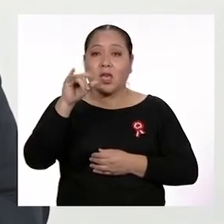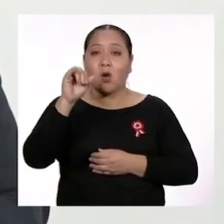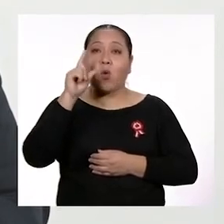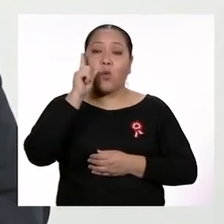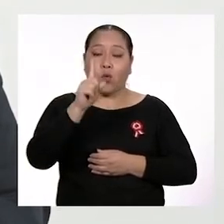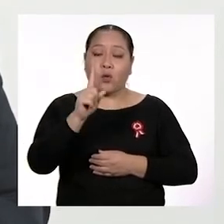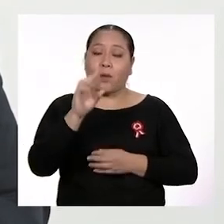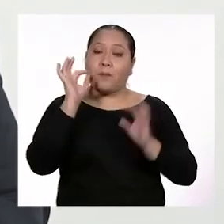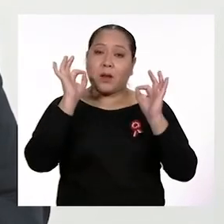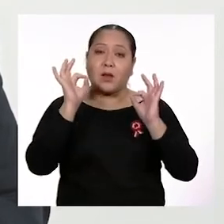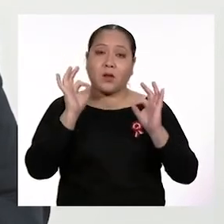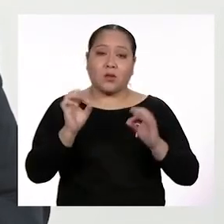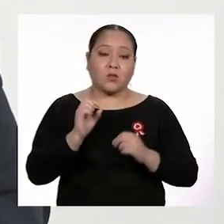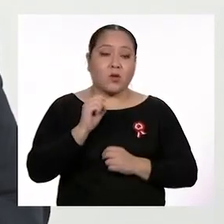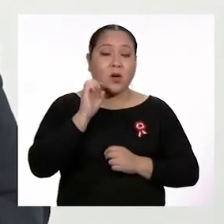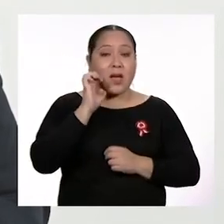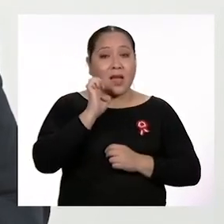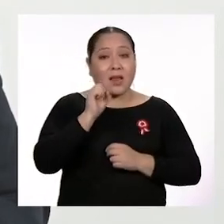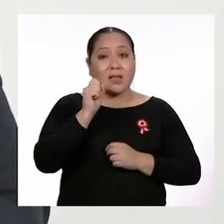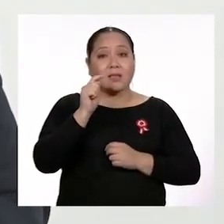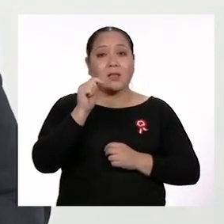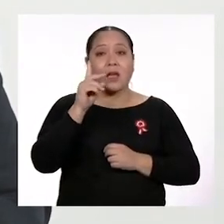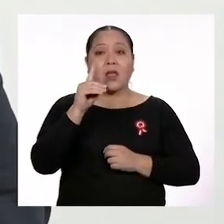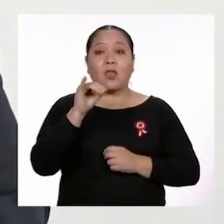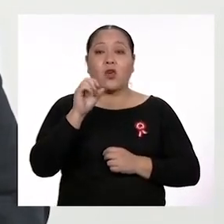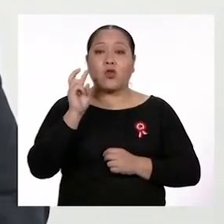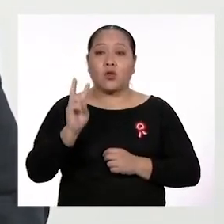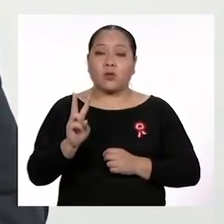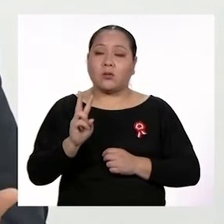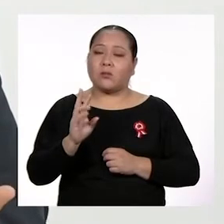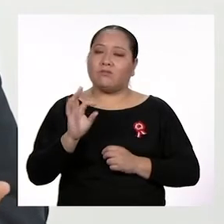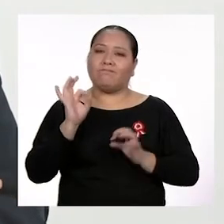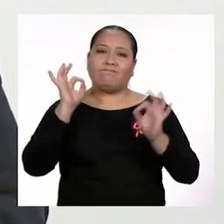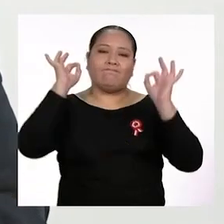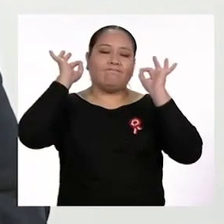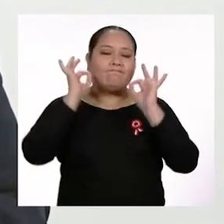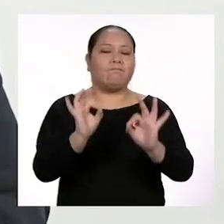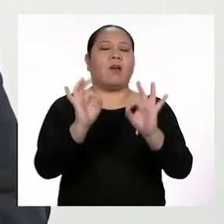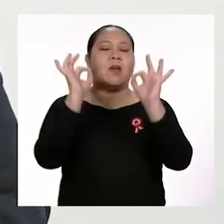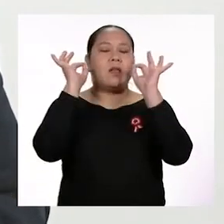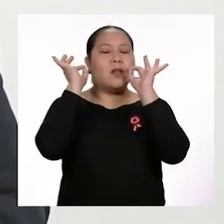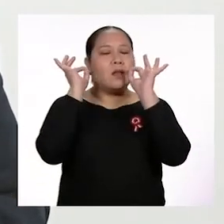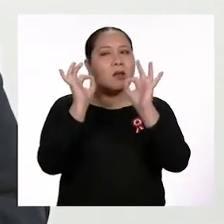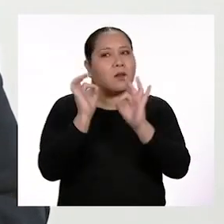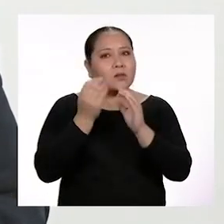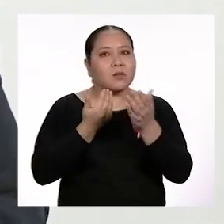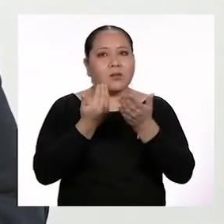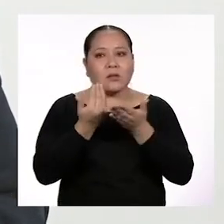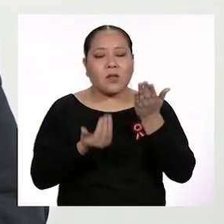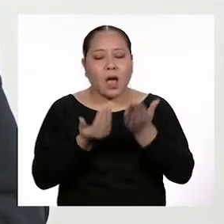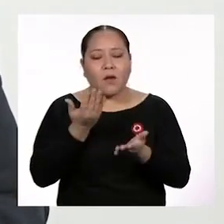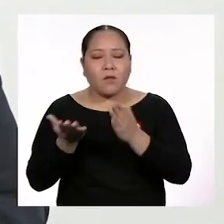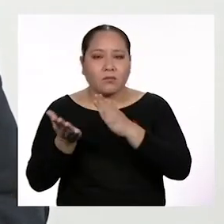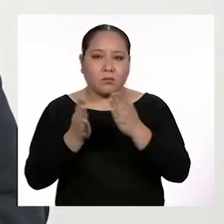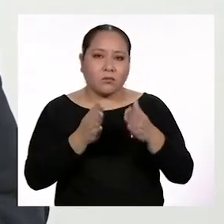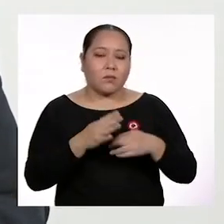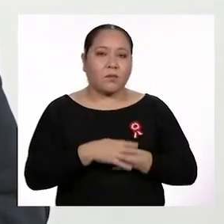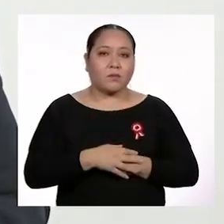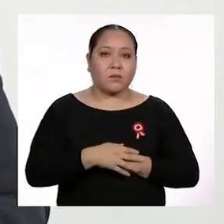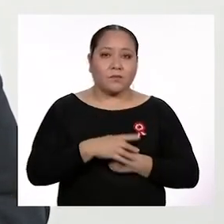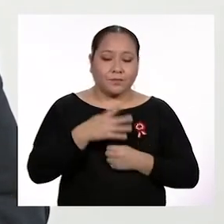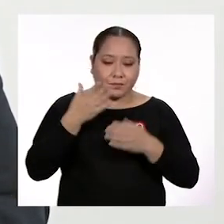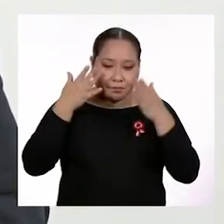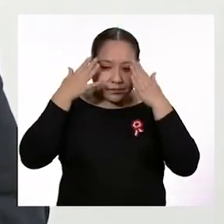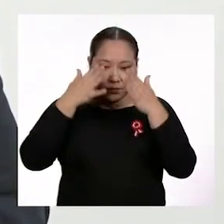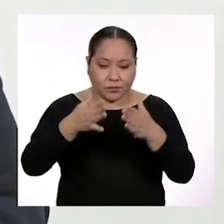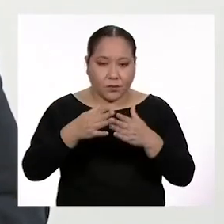estadio 2 ya podría tener consecuencias fatales. Es por eso que también nos va a servir de mucho enfocarnos en